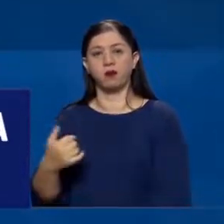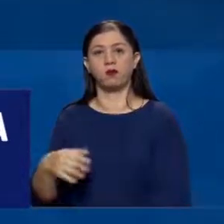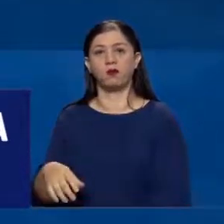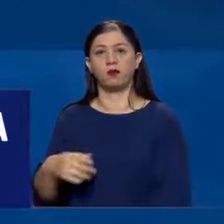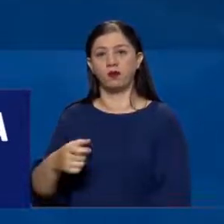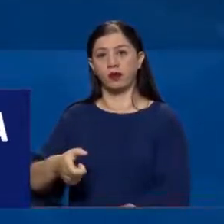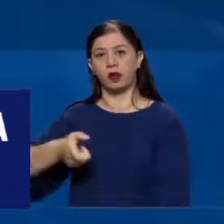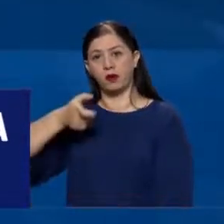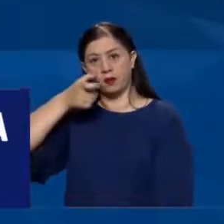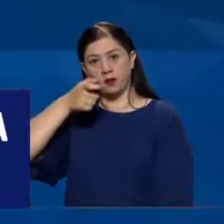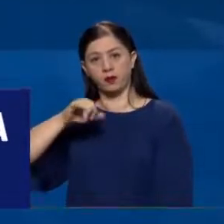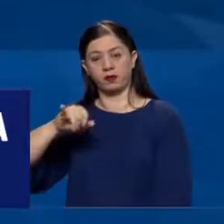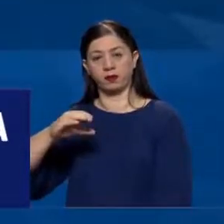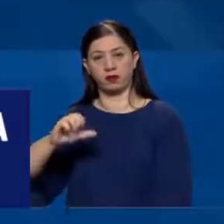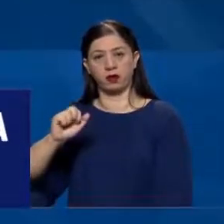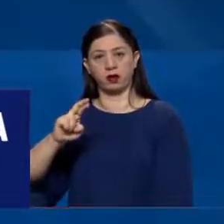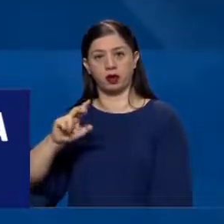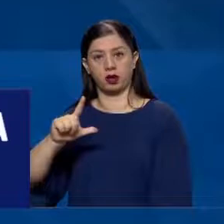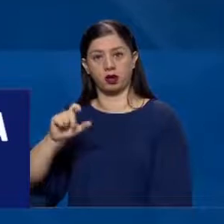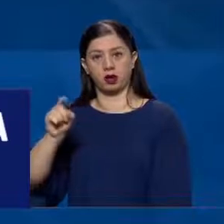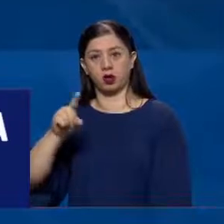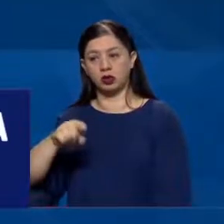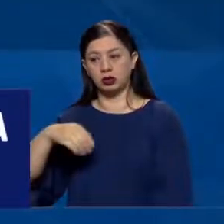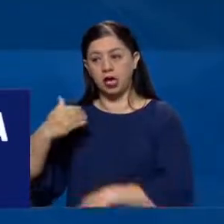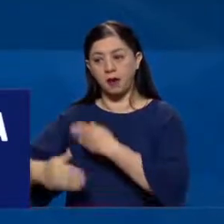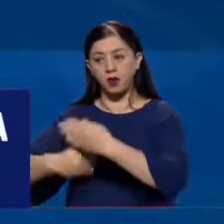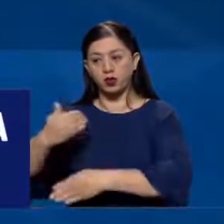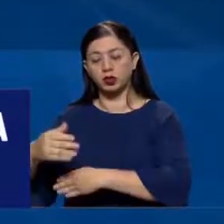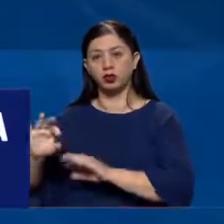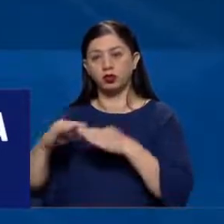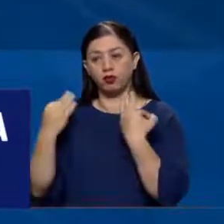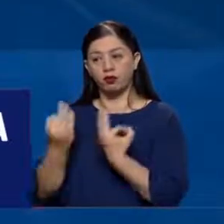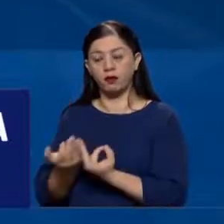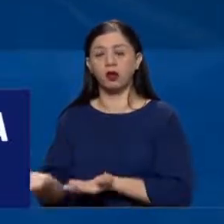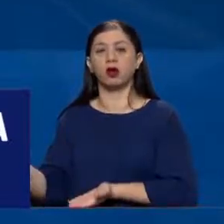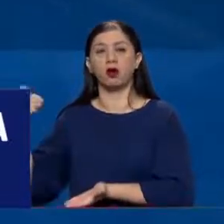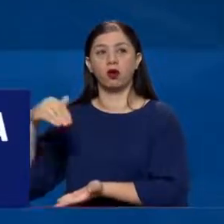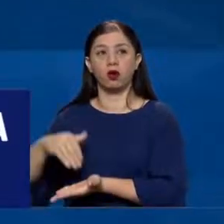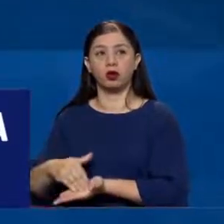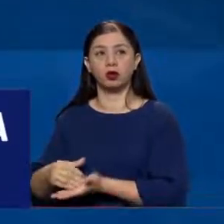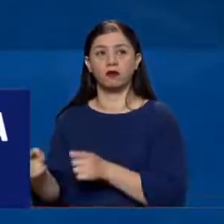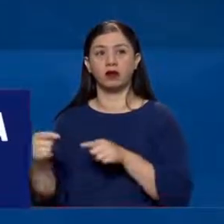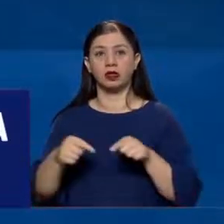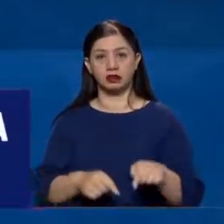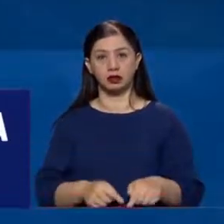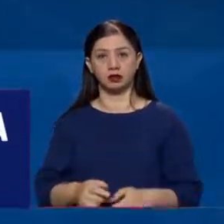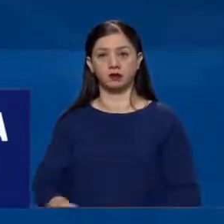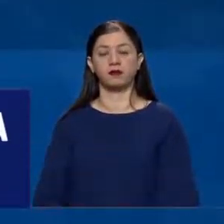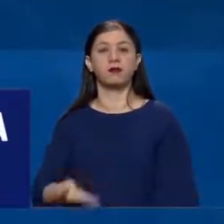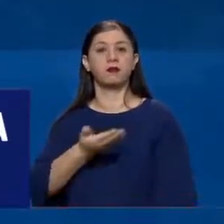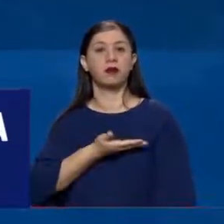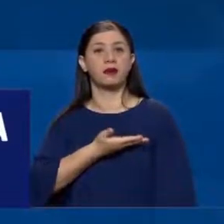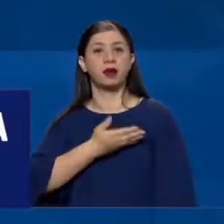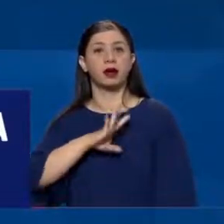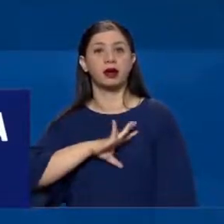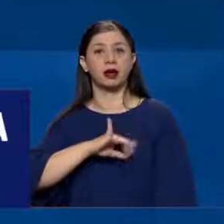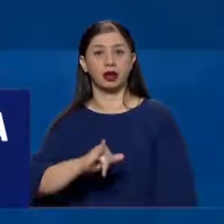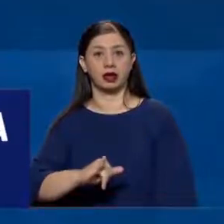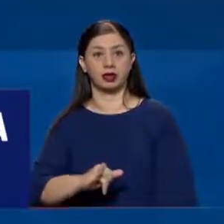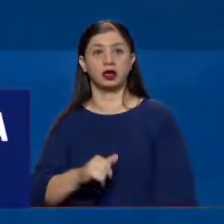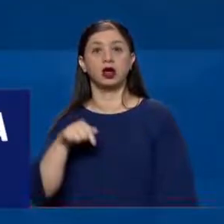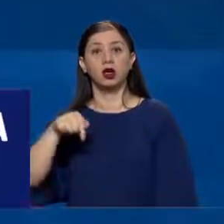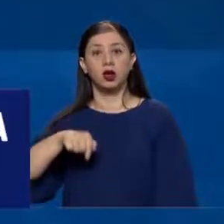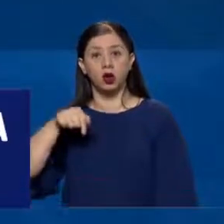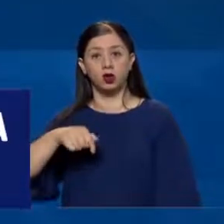a Carlos Andrés, que hiciera todos los trámites con los familiares para que regresara a su municipio. La mamá está en Cali y hoy precisamente